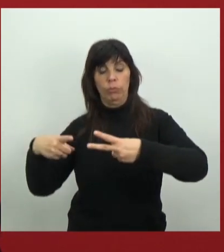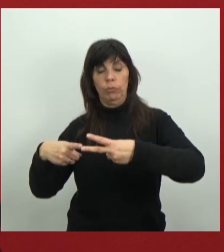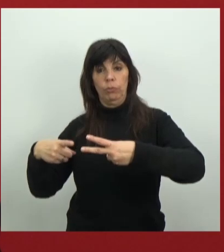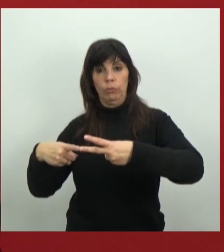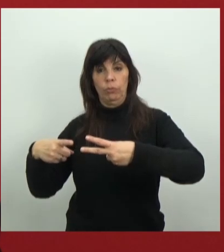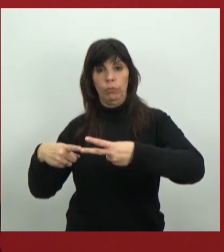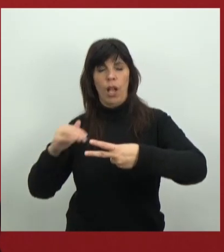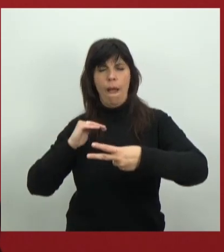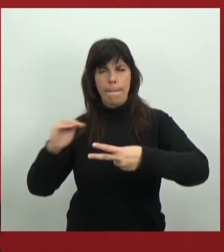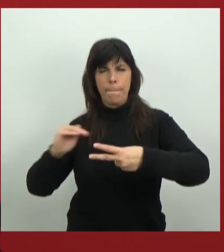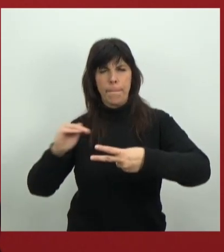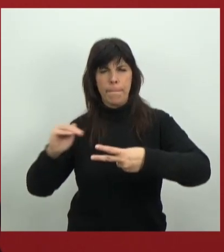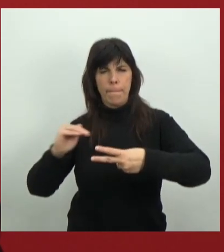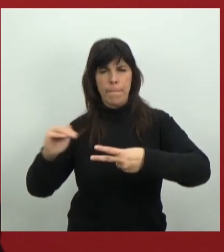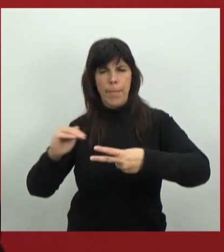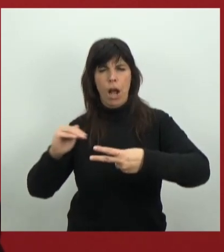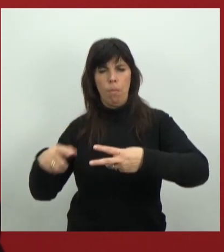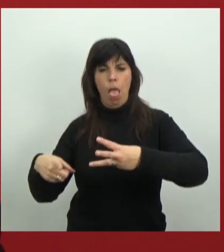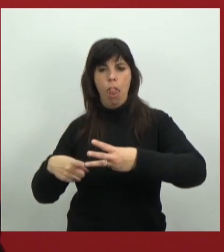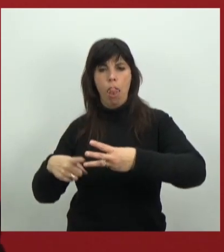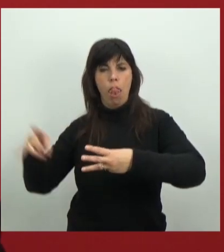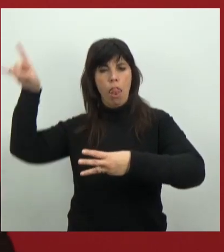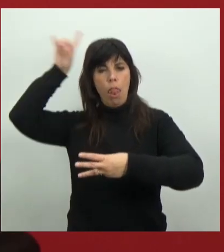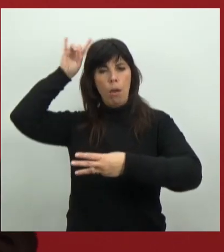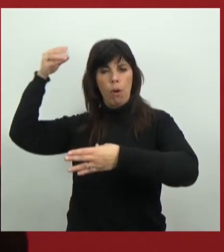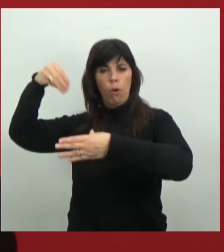malvado y endemoniado.